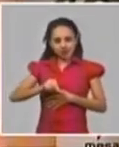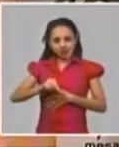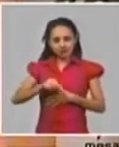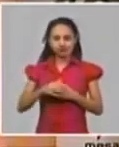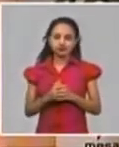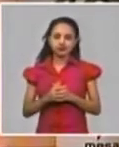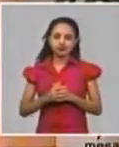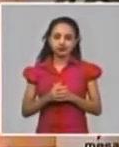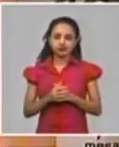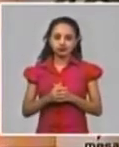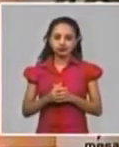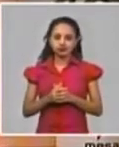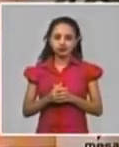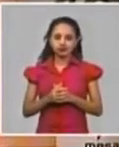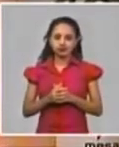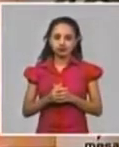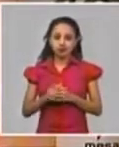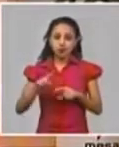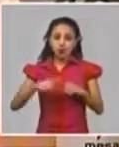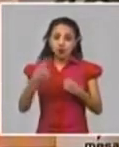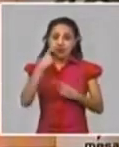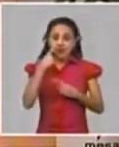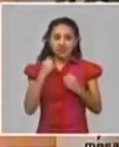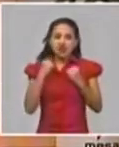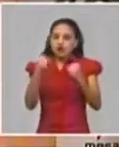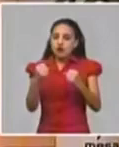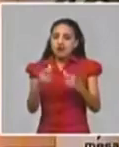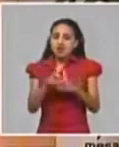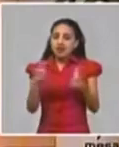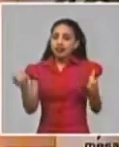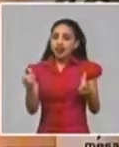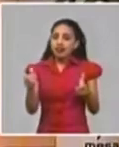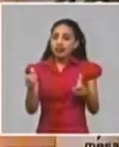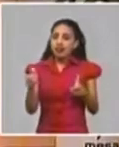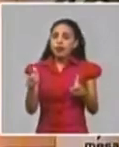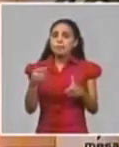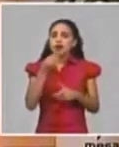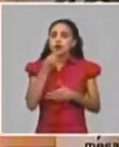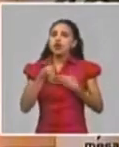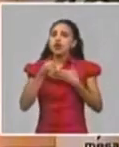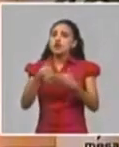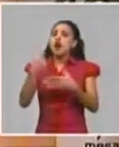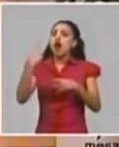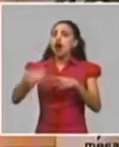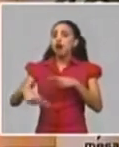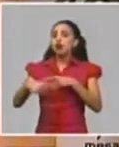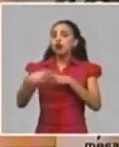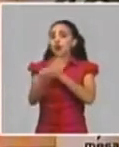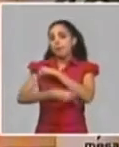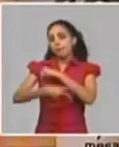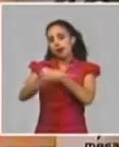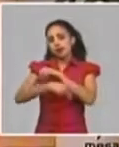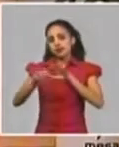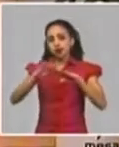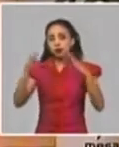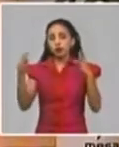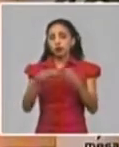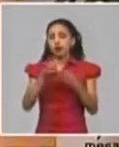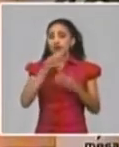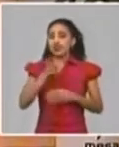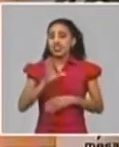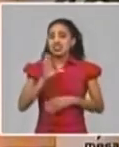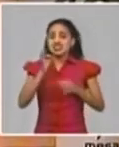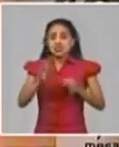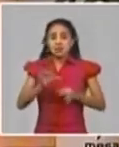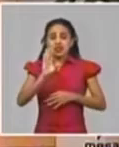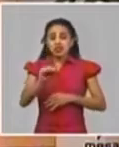fuerza enorme para poder asistir a otros pueblos en el mundo. Por tanto, Fidel siempre dijo, los